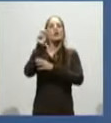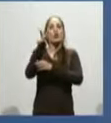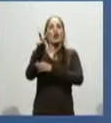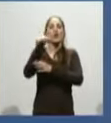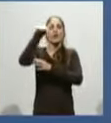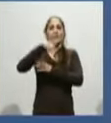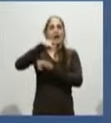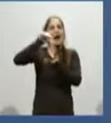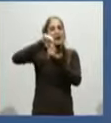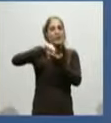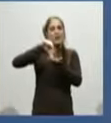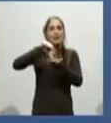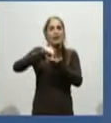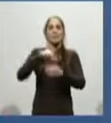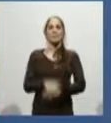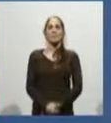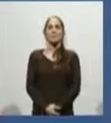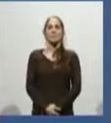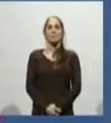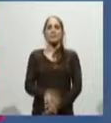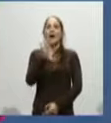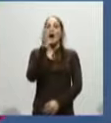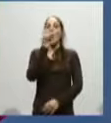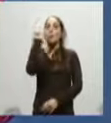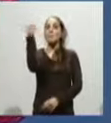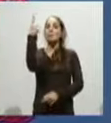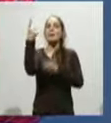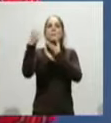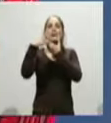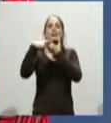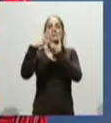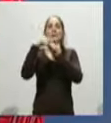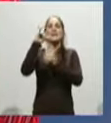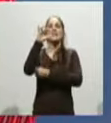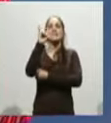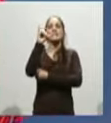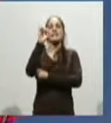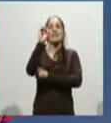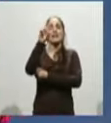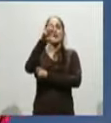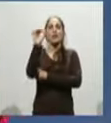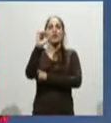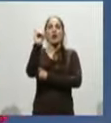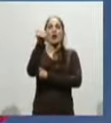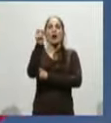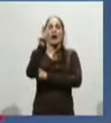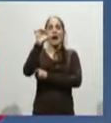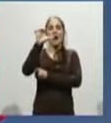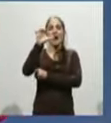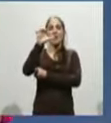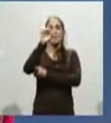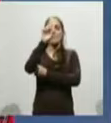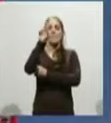este carnaval de Arrecife. Buscamos al primer participante, es Isidro Javier Pérez Mateo, drag